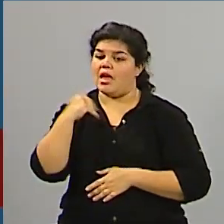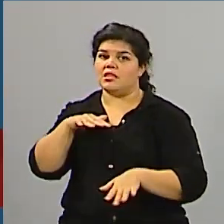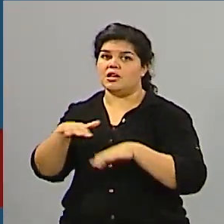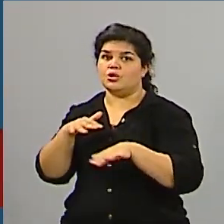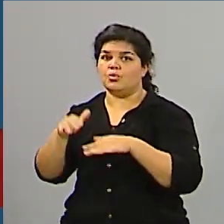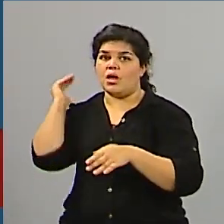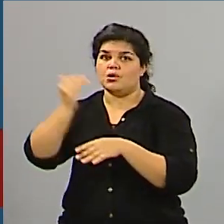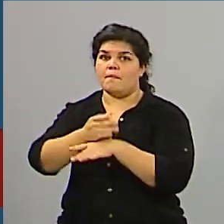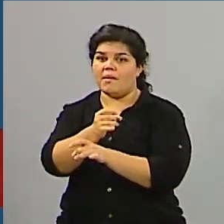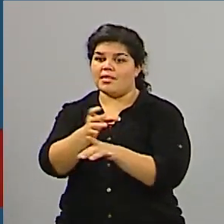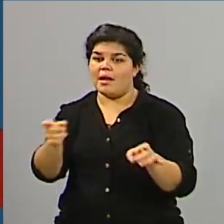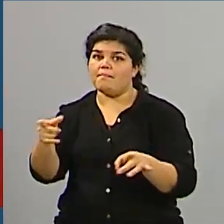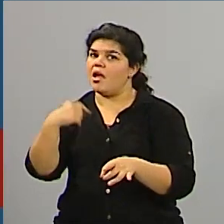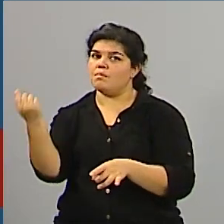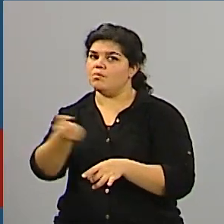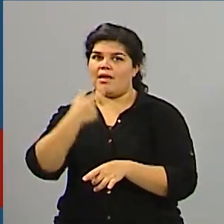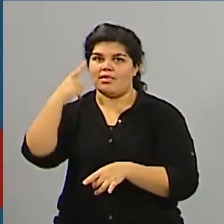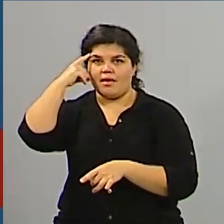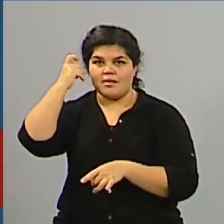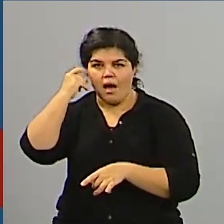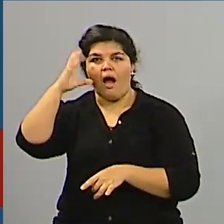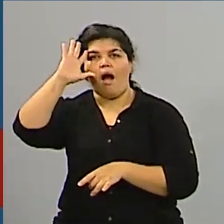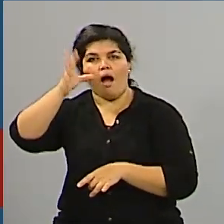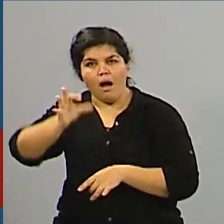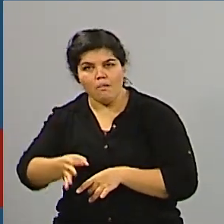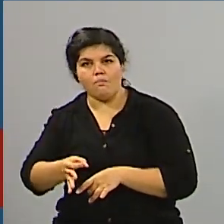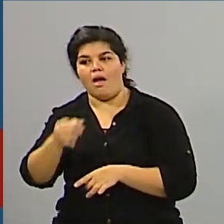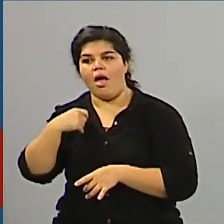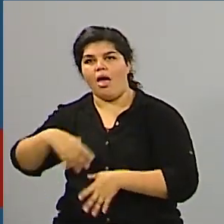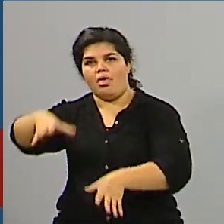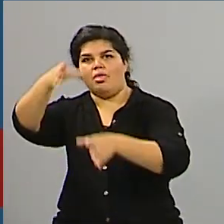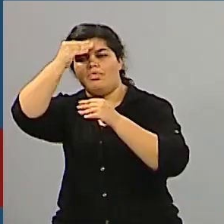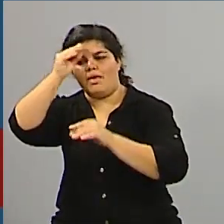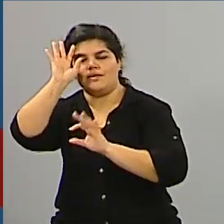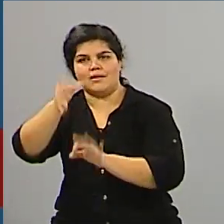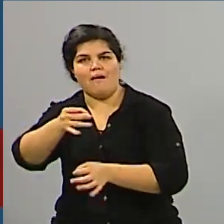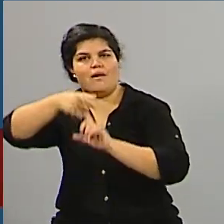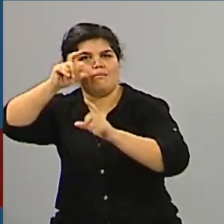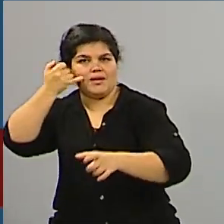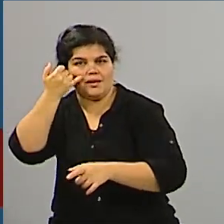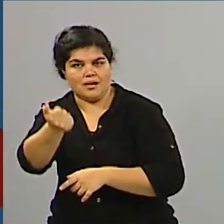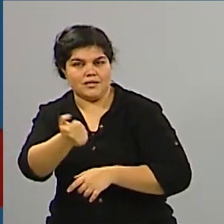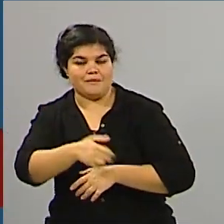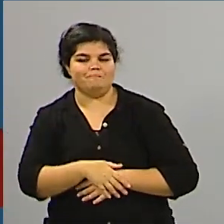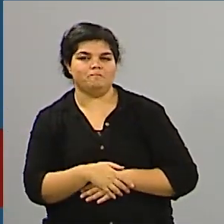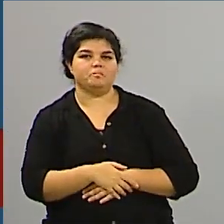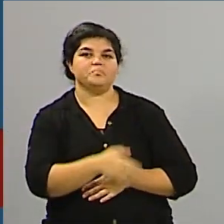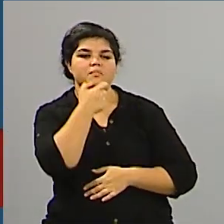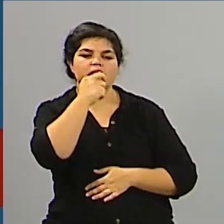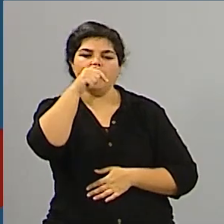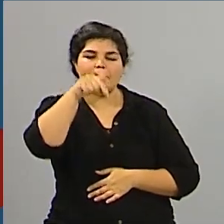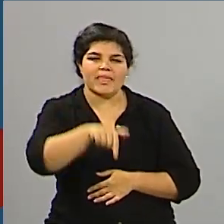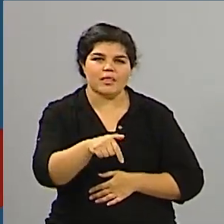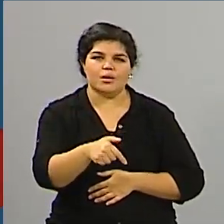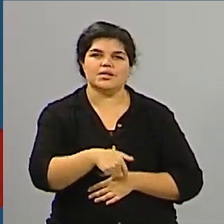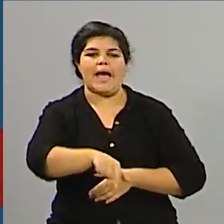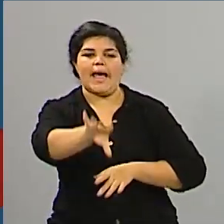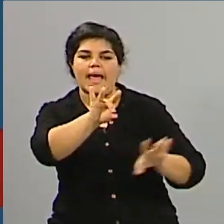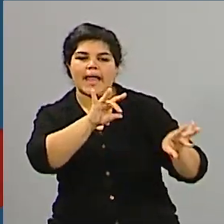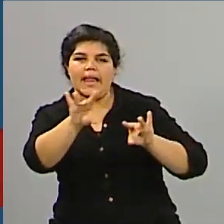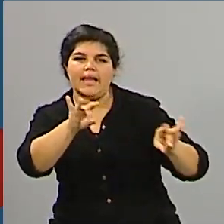de uno de los mayoristas importantes. Uh-huh. Y bueno, nada, y te das cuenta bueno, que muchos se quedan en hostel